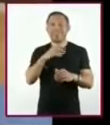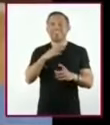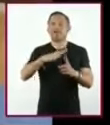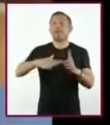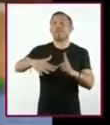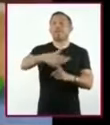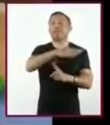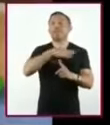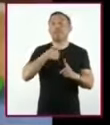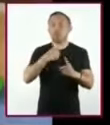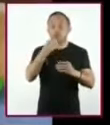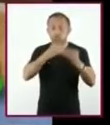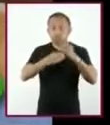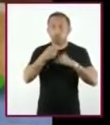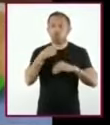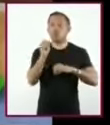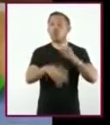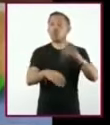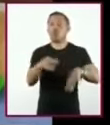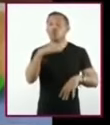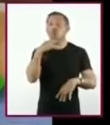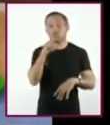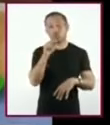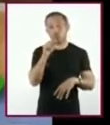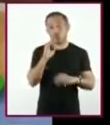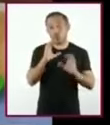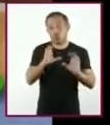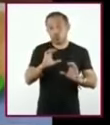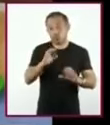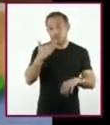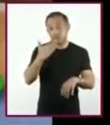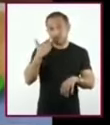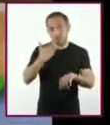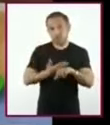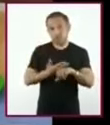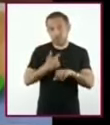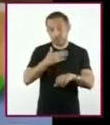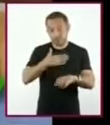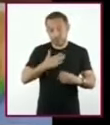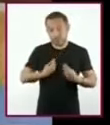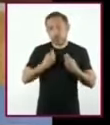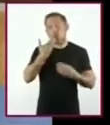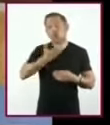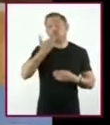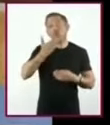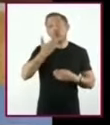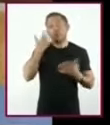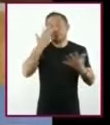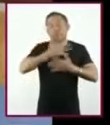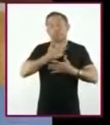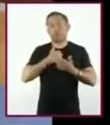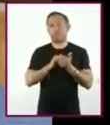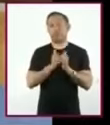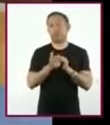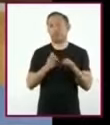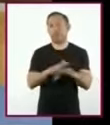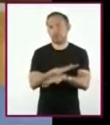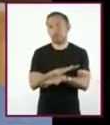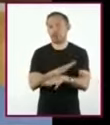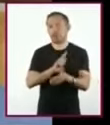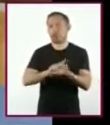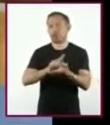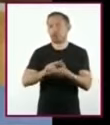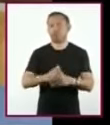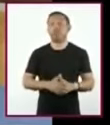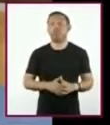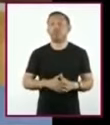y empieza a cambiar tu estilo de vida. Les agradezco mucho su atención a esta emisión